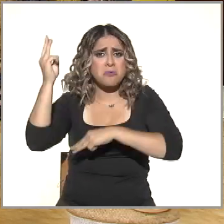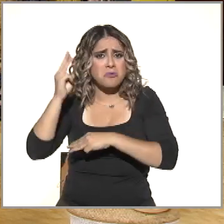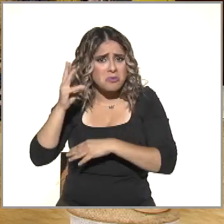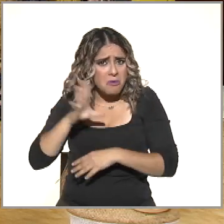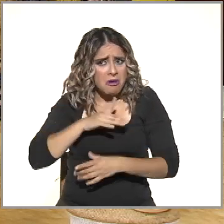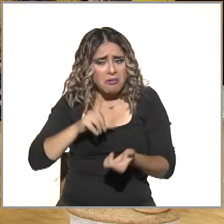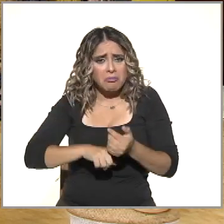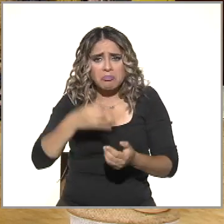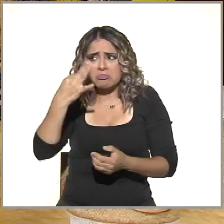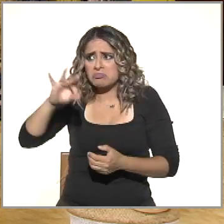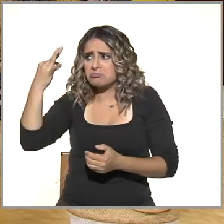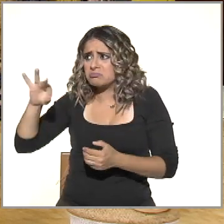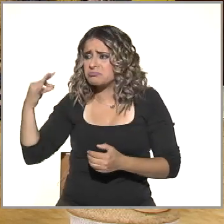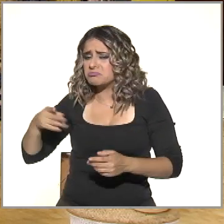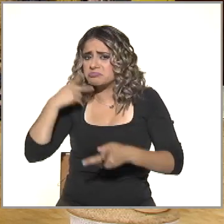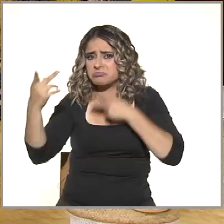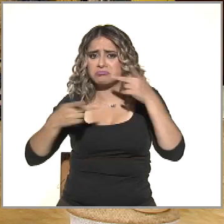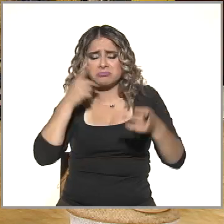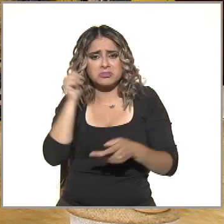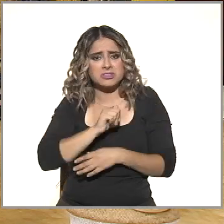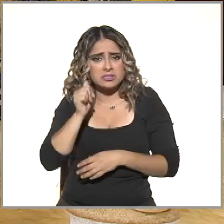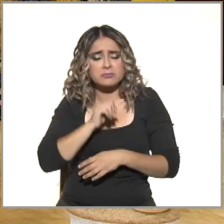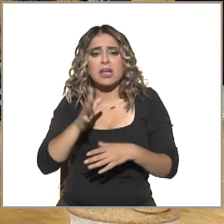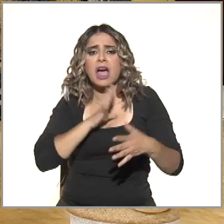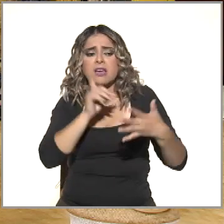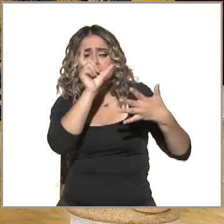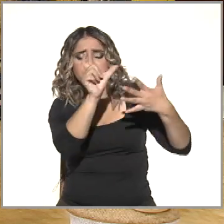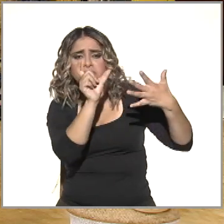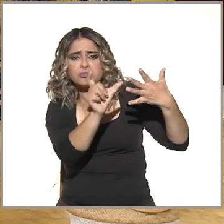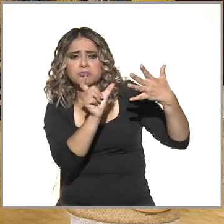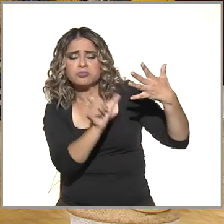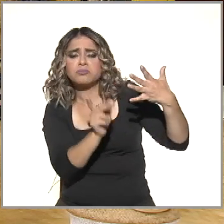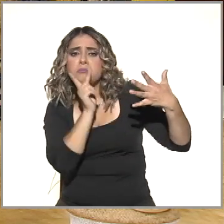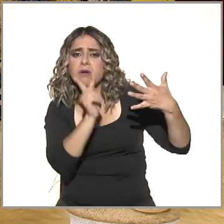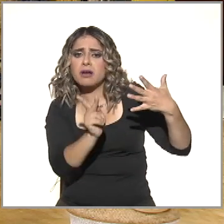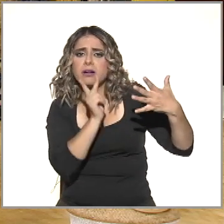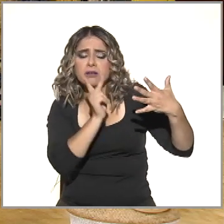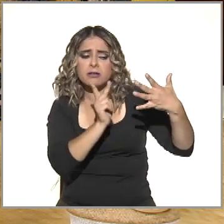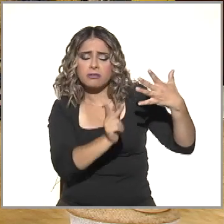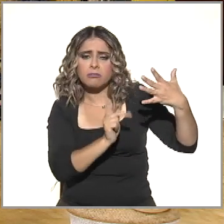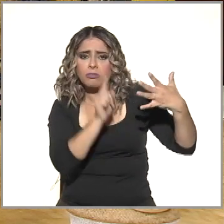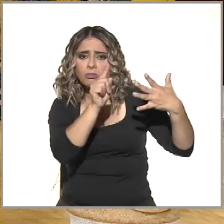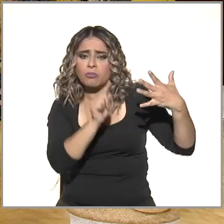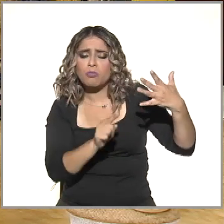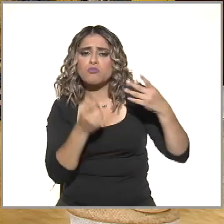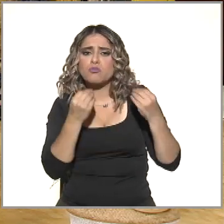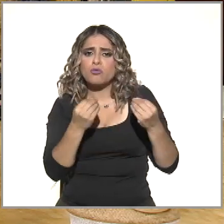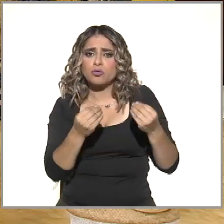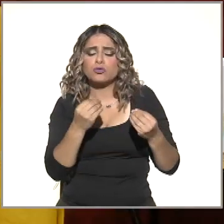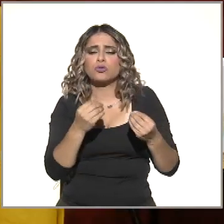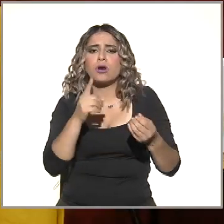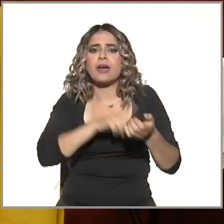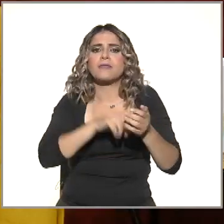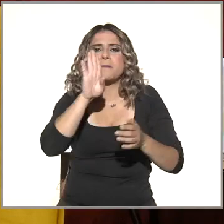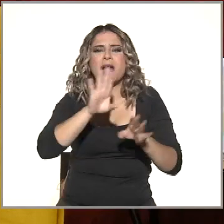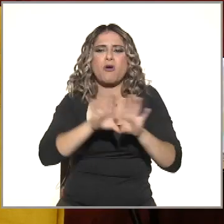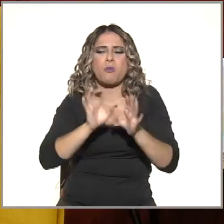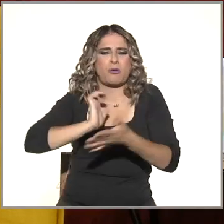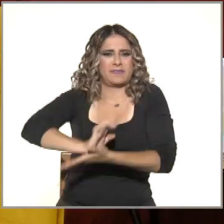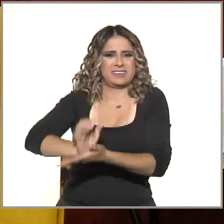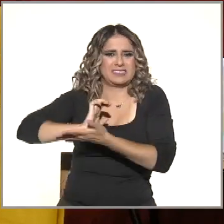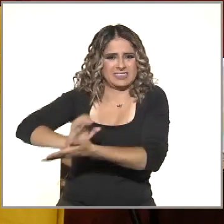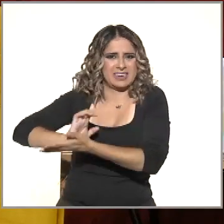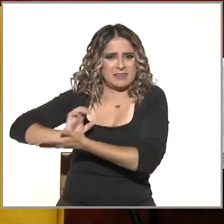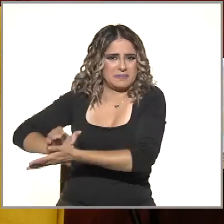En que sabemos que hay muchas palabras que en efecto son